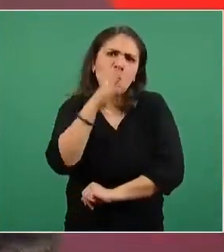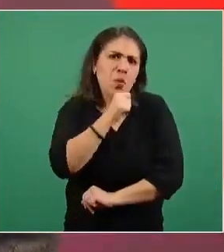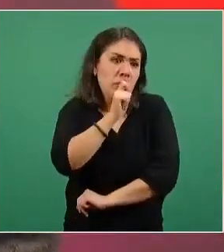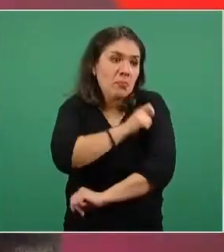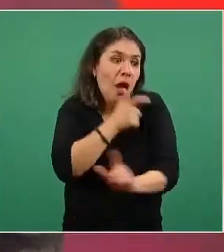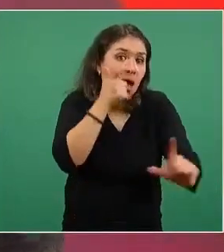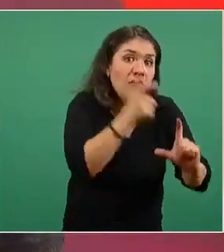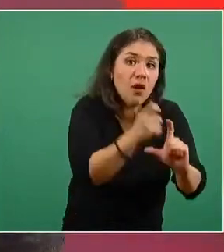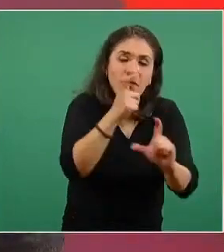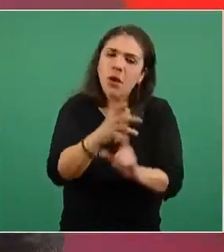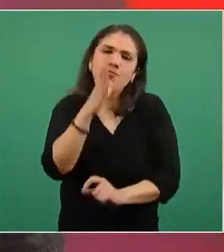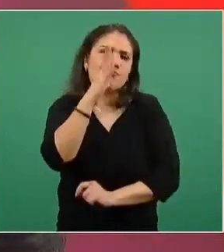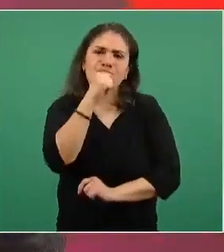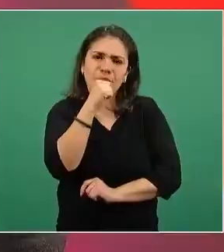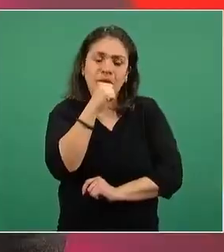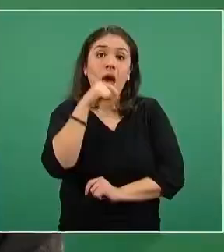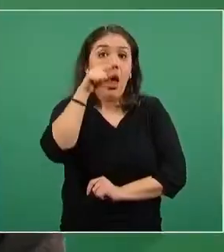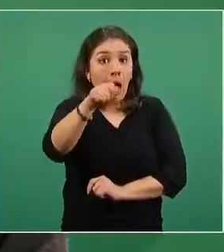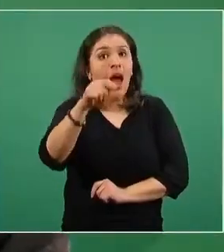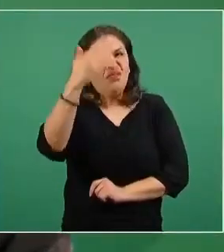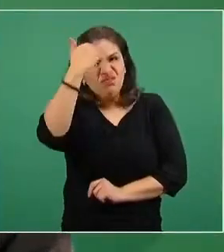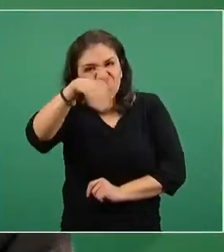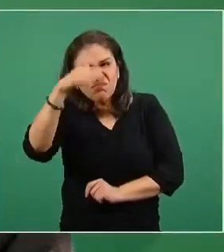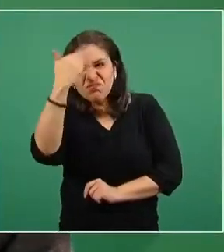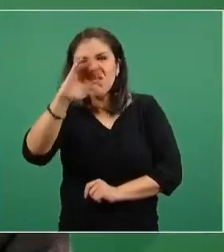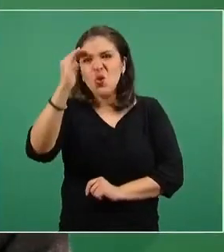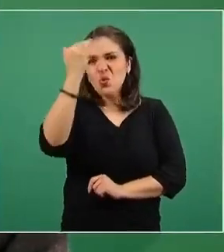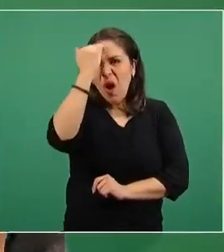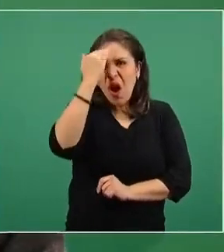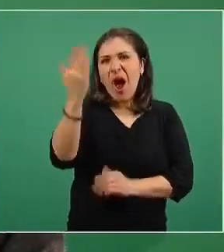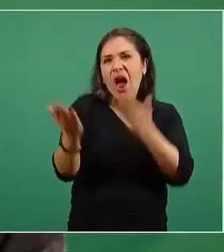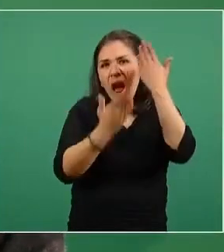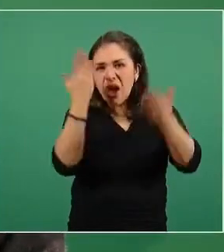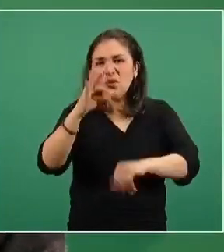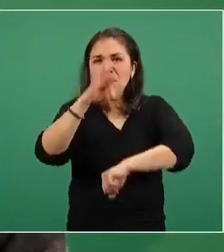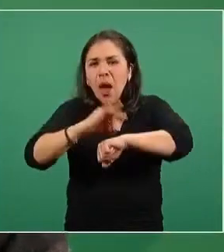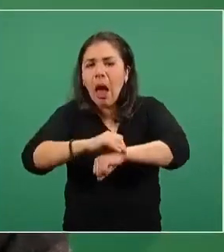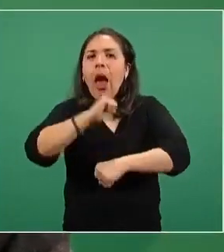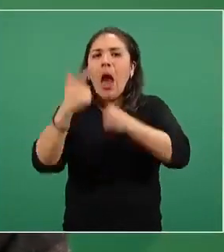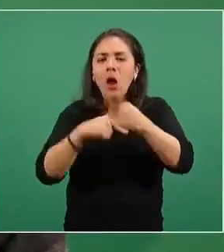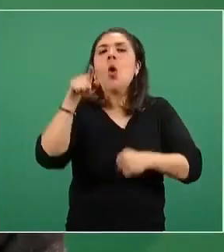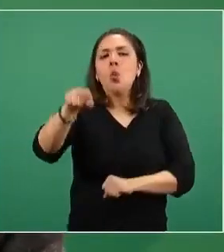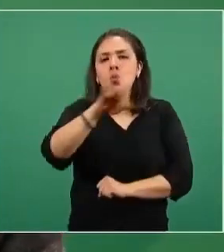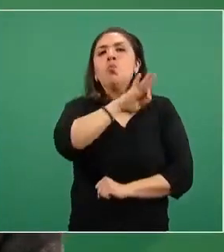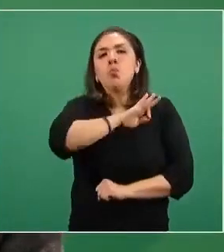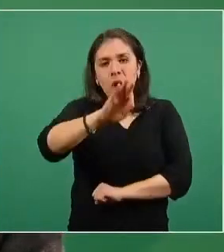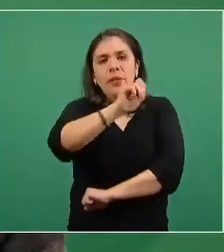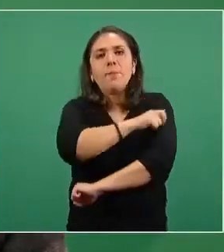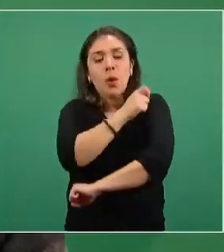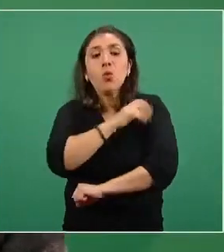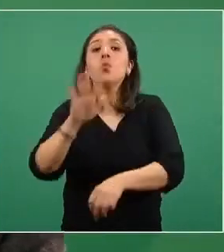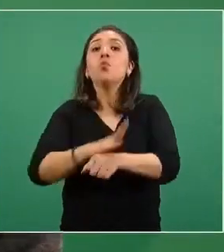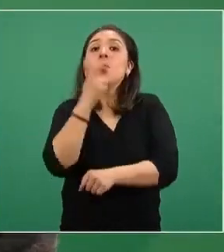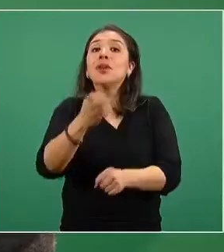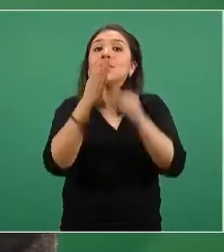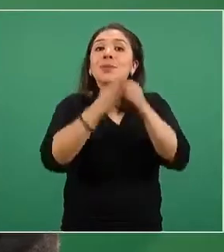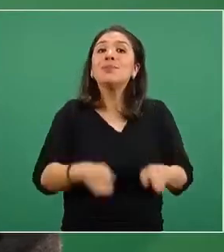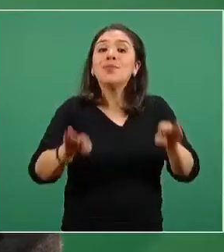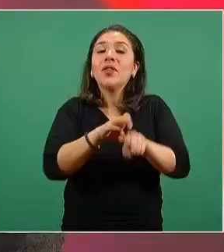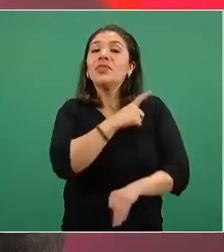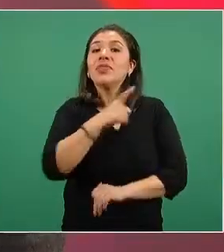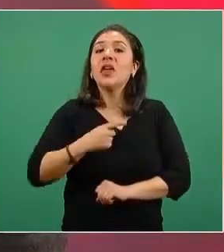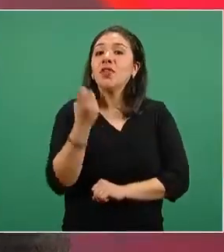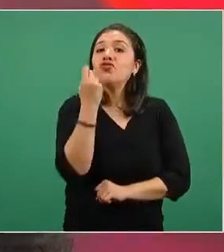sanidad militar, desde luego puede vacunar. Pero por eso es imprescindible que en toda brigada deba haber 2 personas del equipo de